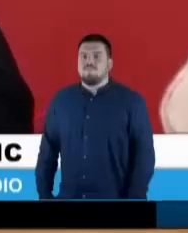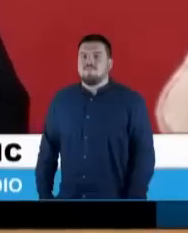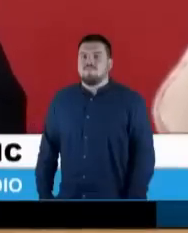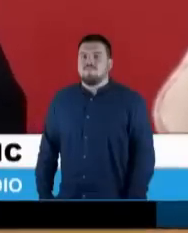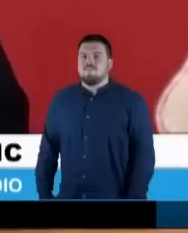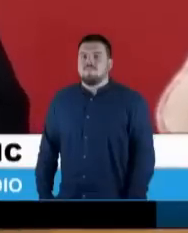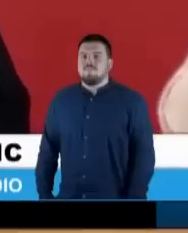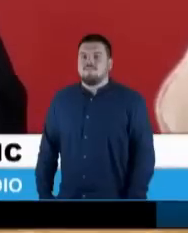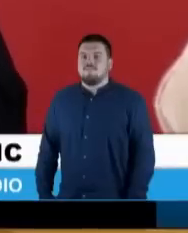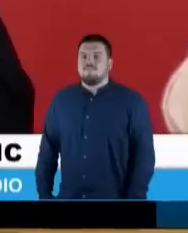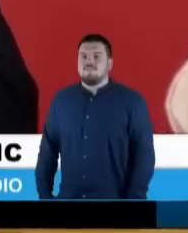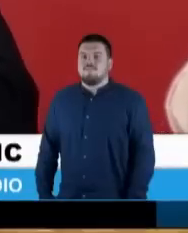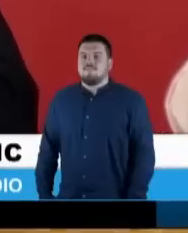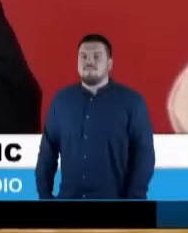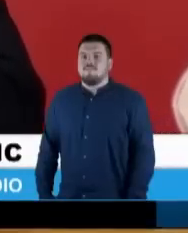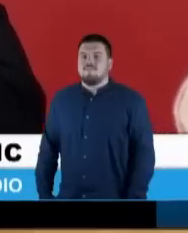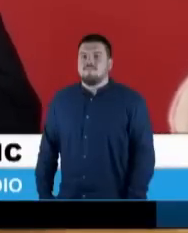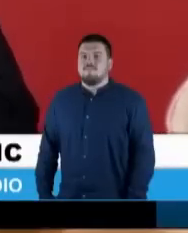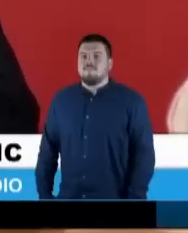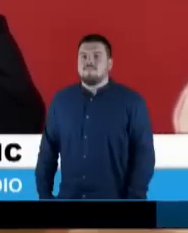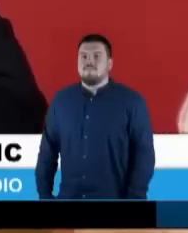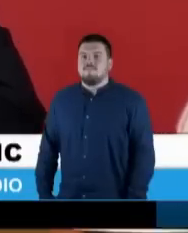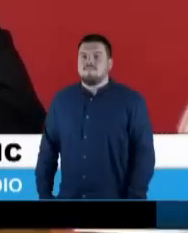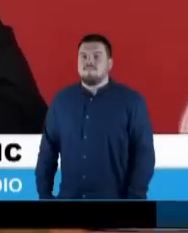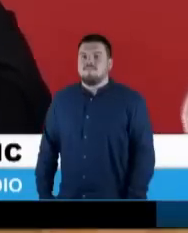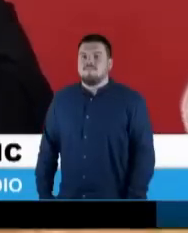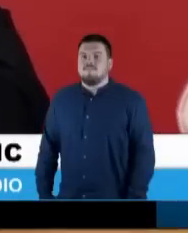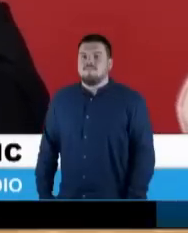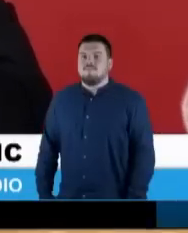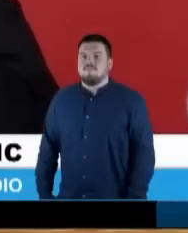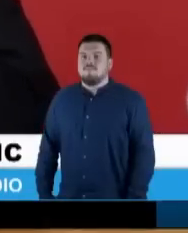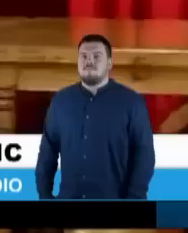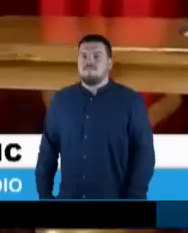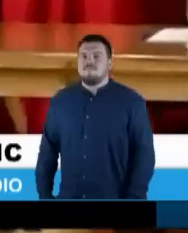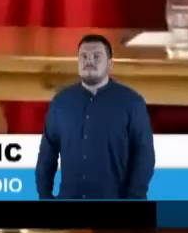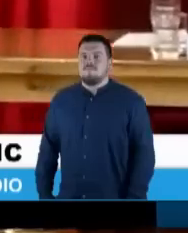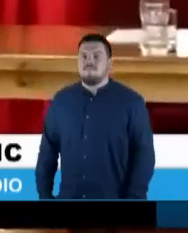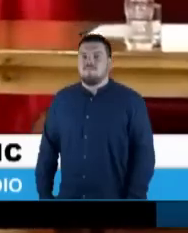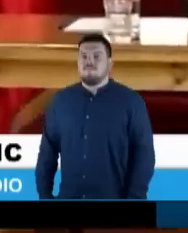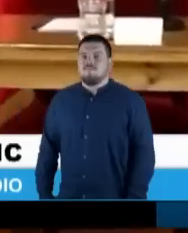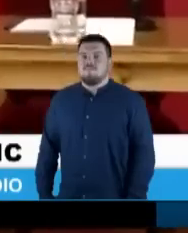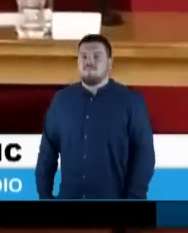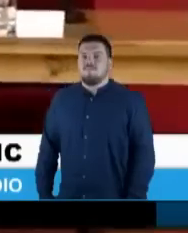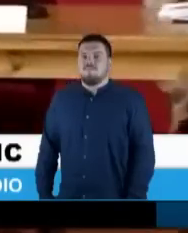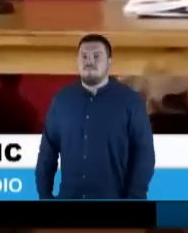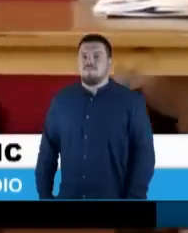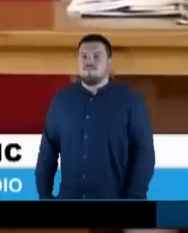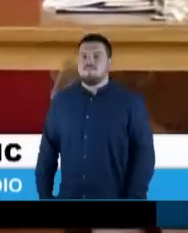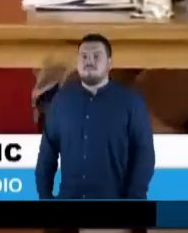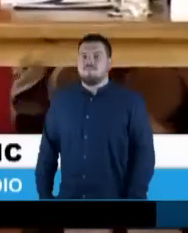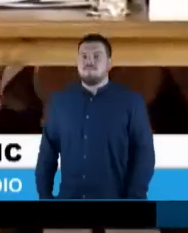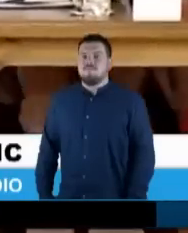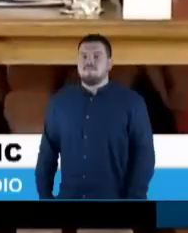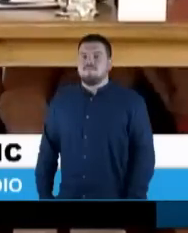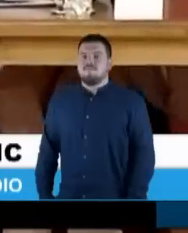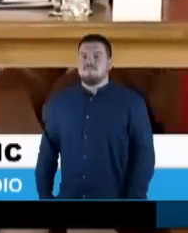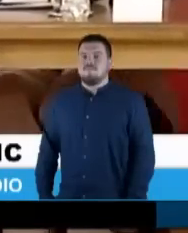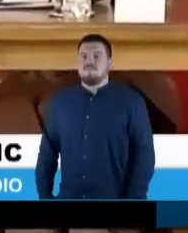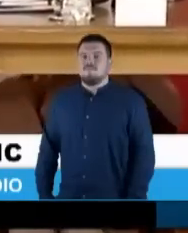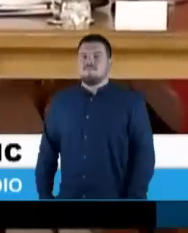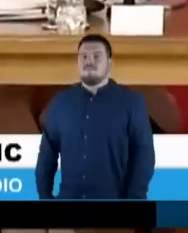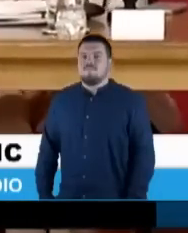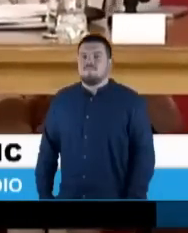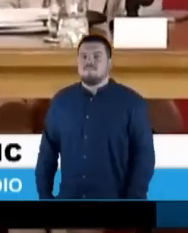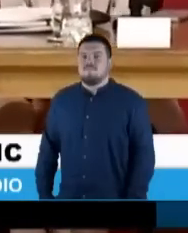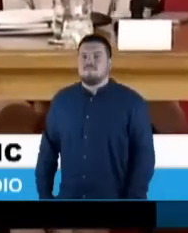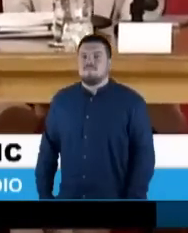exclusiva facultad del presidente de la República. Se ha hablado mucho también de no hacer llamados por los medios de comunicación o decir las pretensiones a